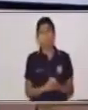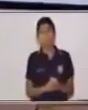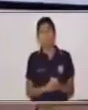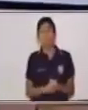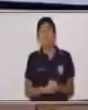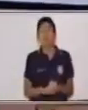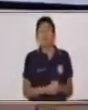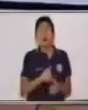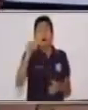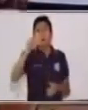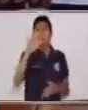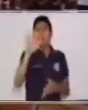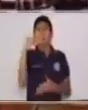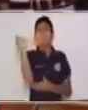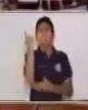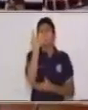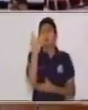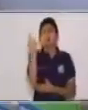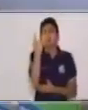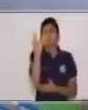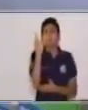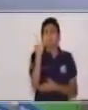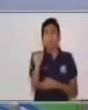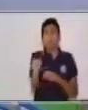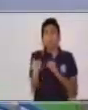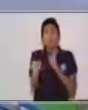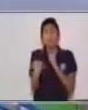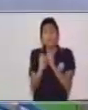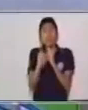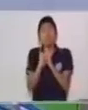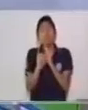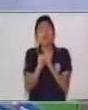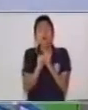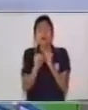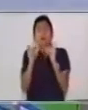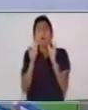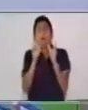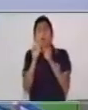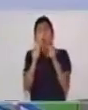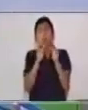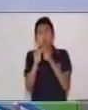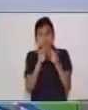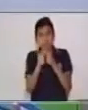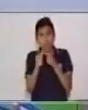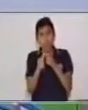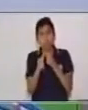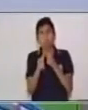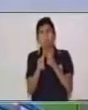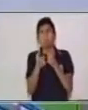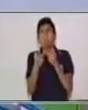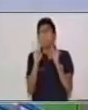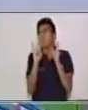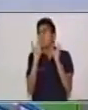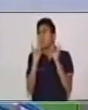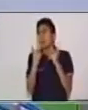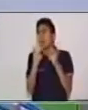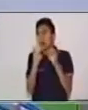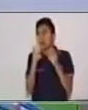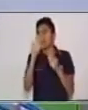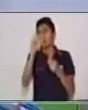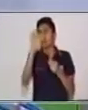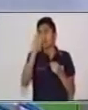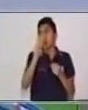colocamos, importantísimo, la identificación del coordinante, ¿verdad? Que en este caso sería la